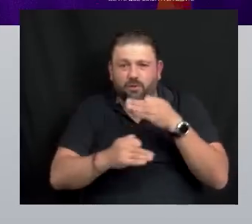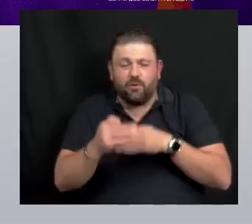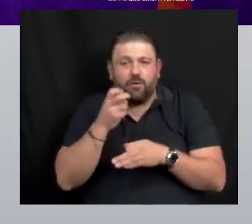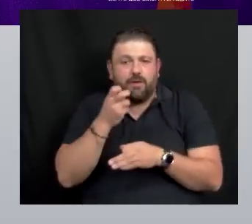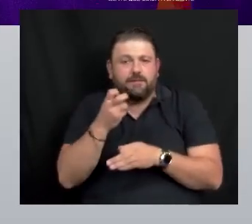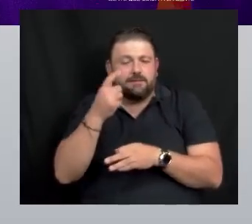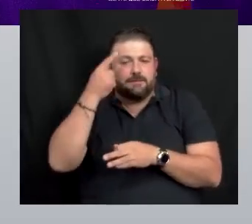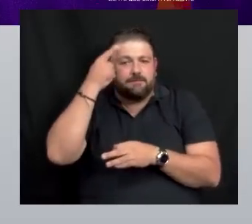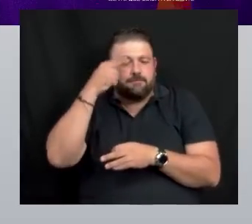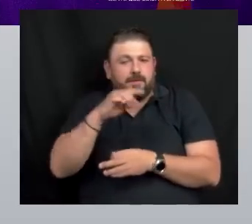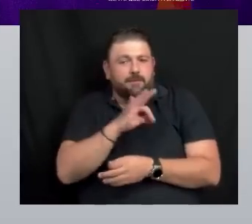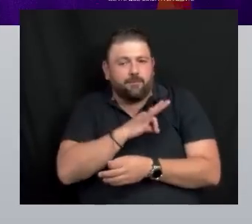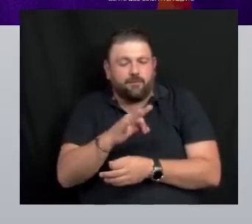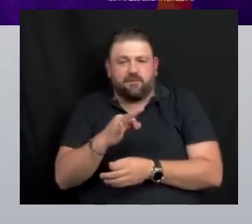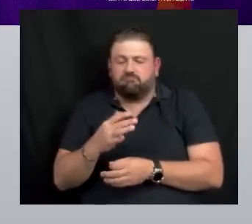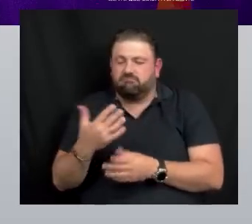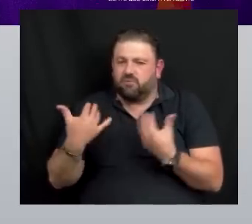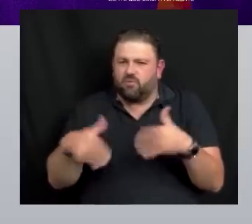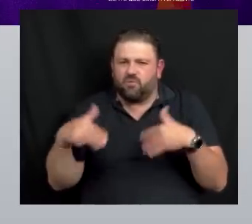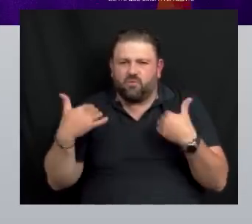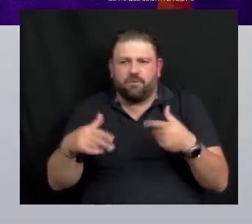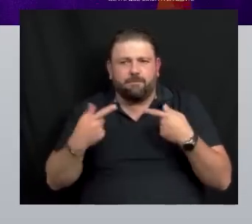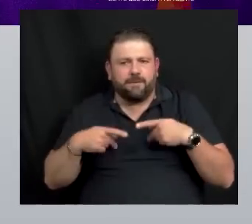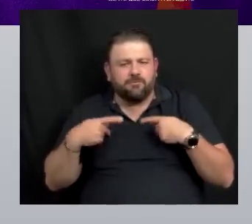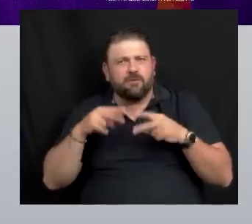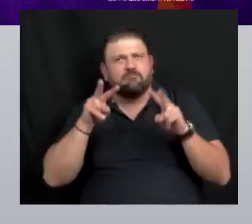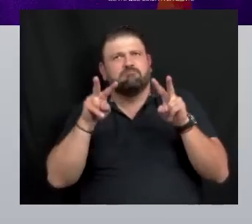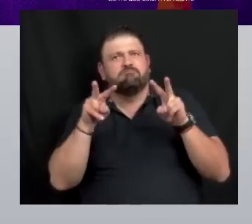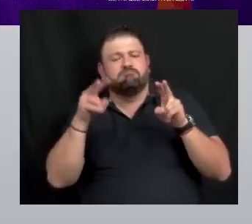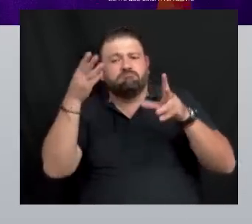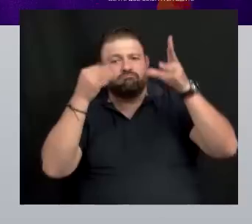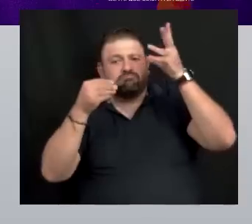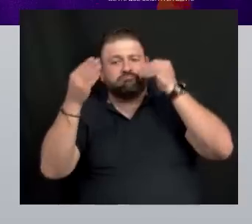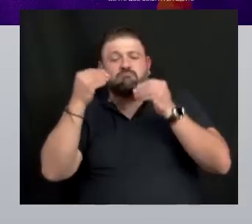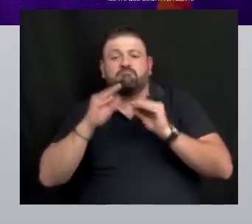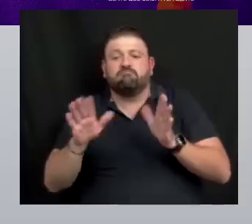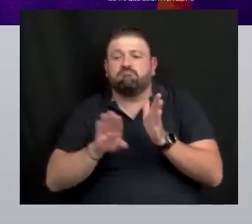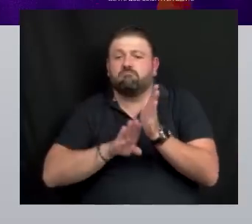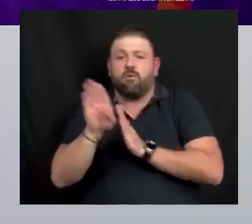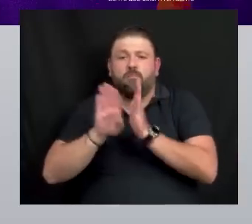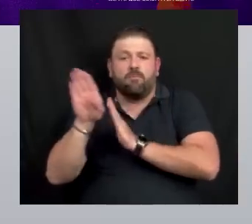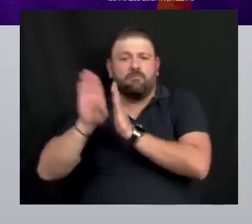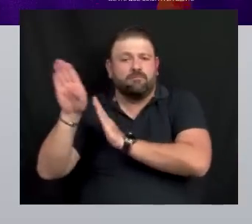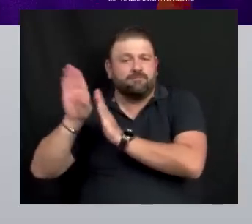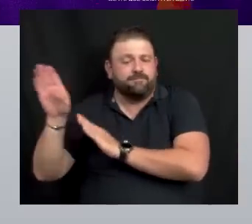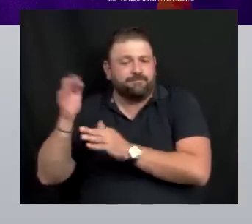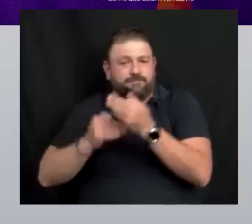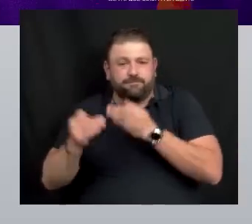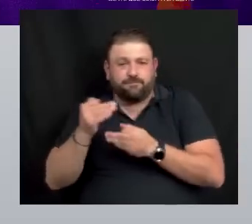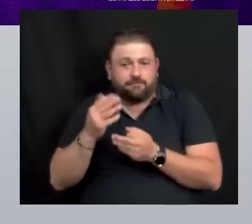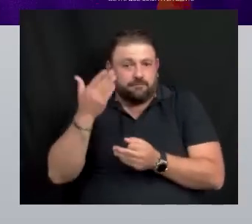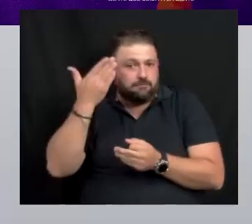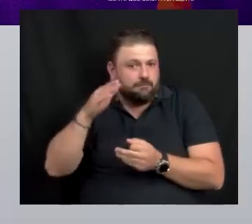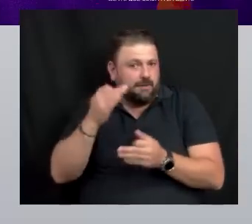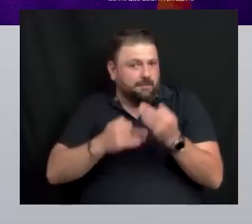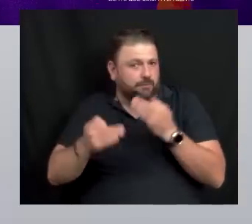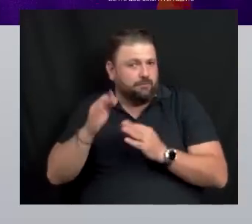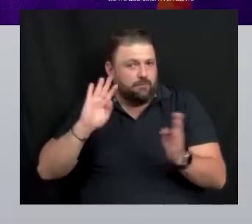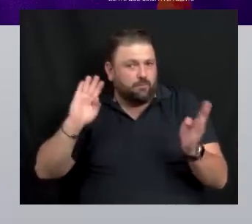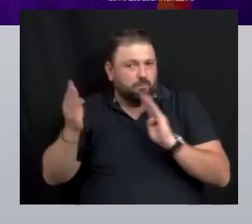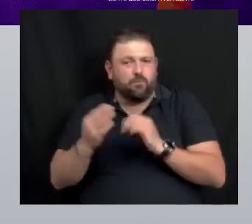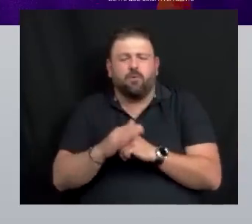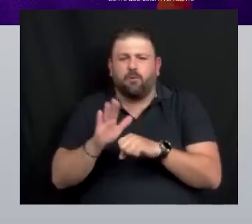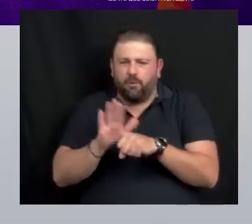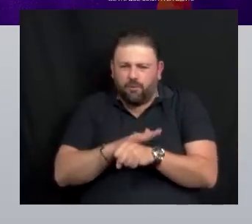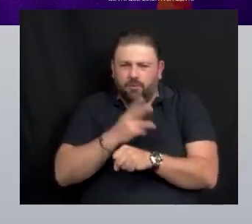en esto en millones de empresarios distribuidores que somos en el mundo morado. Increíble. Saludos a todo el mundo morado. Y quiero